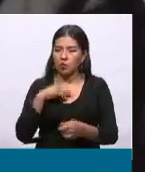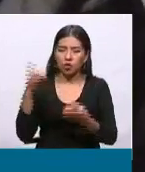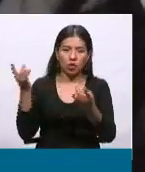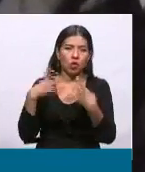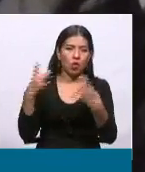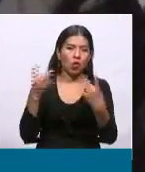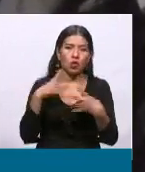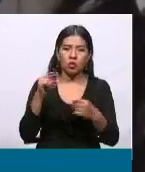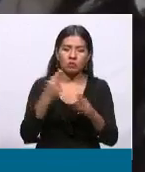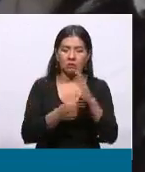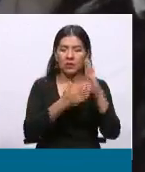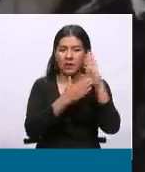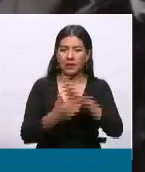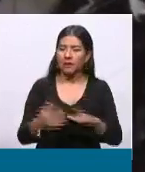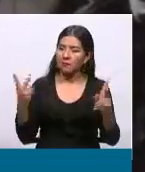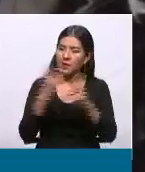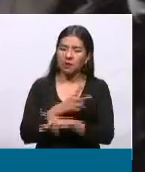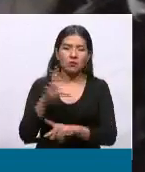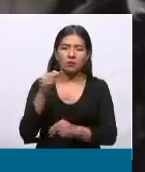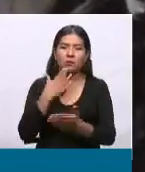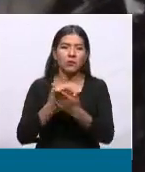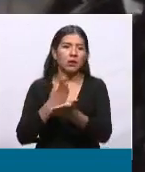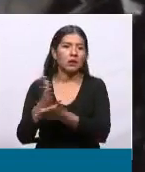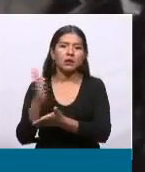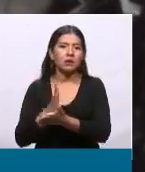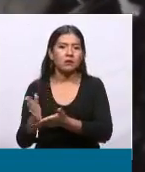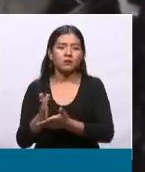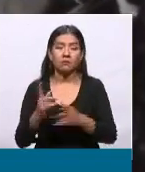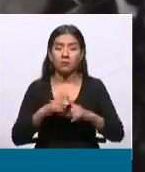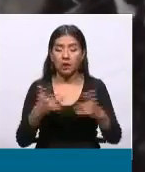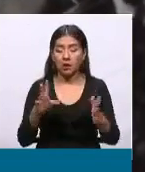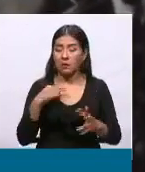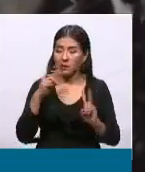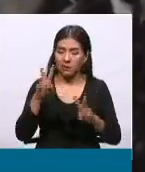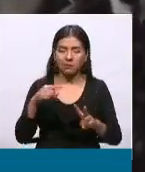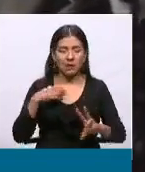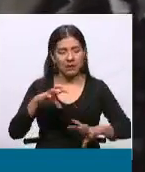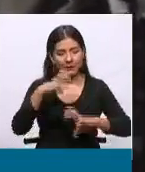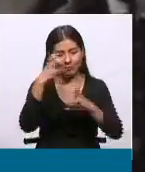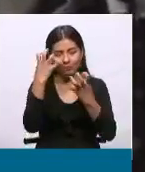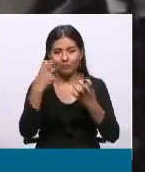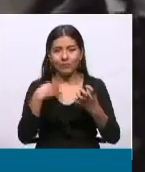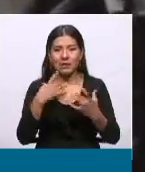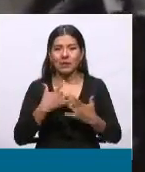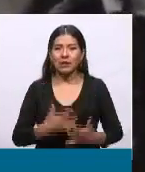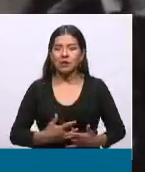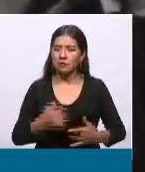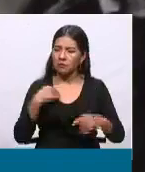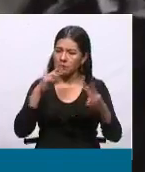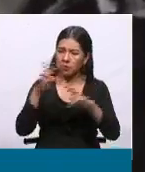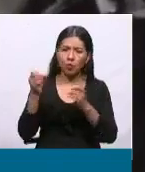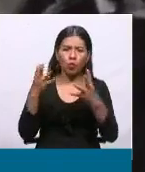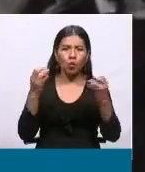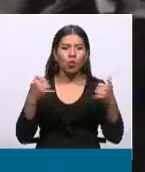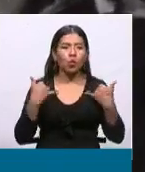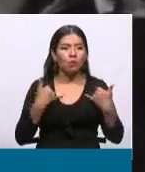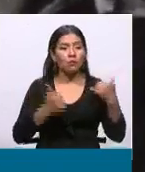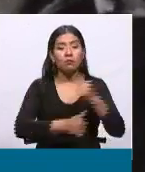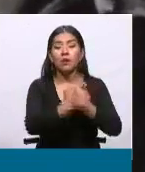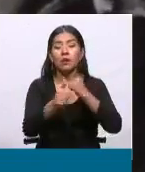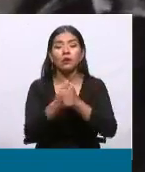tenemos derecho que nos traten así de esa manera. ¿Me entiendes? Lamentablemente me da muchas tristezas. Son muchos jóvenes que corren el riesgo de su